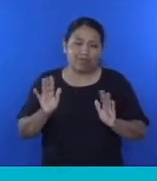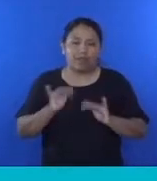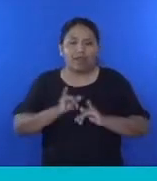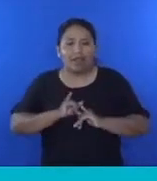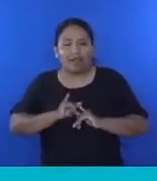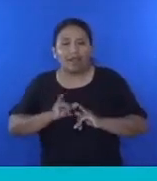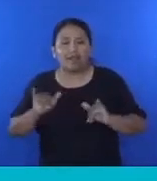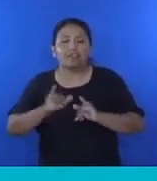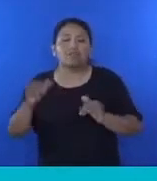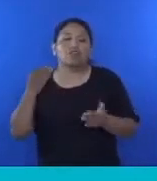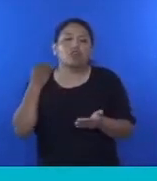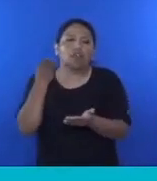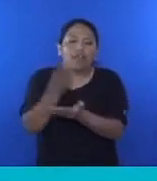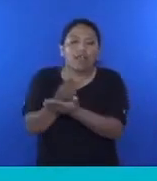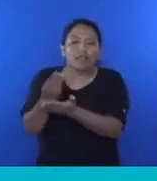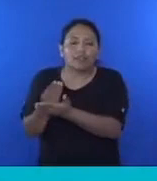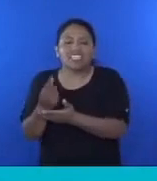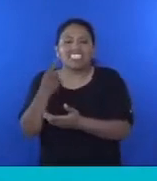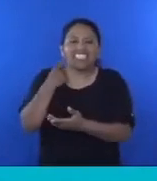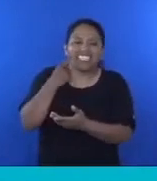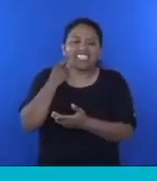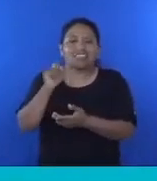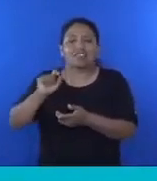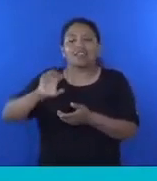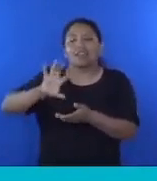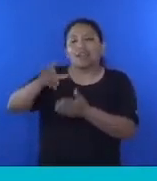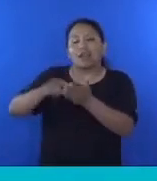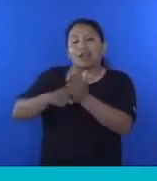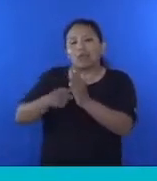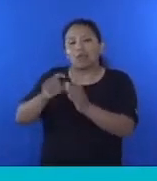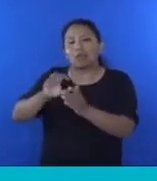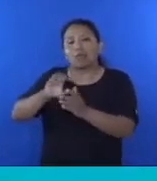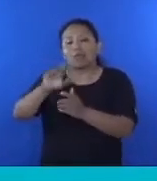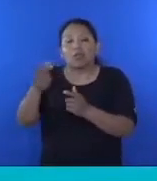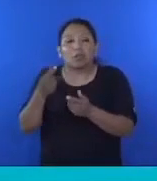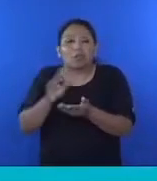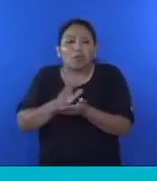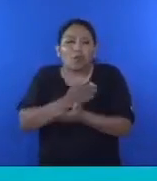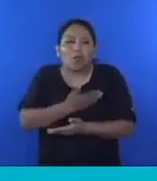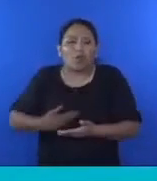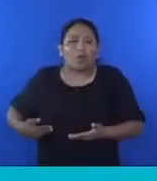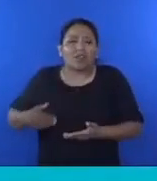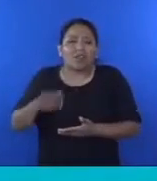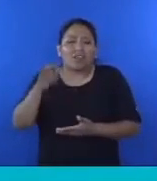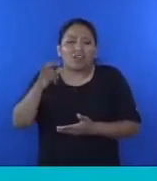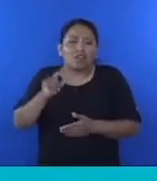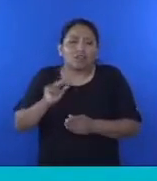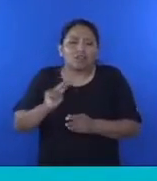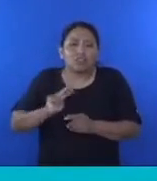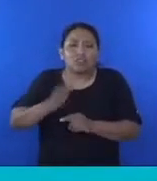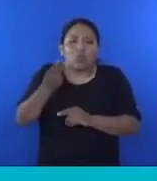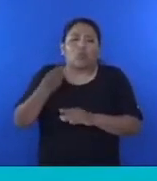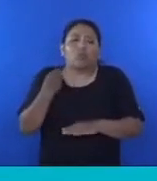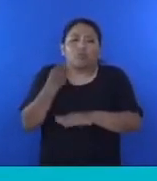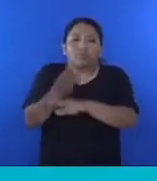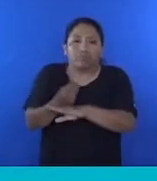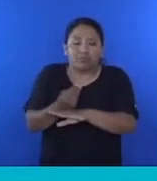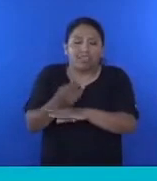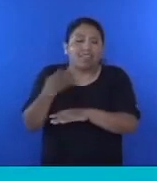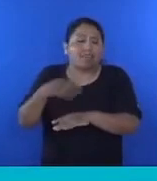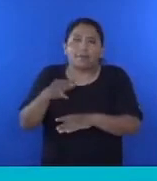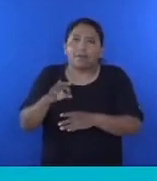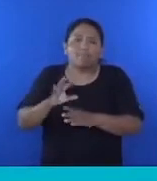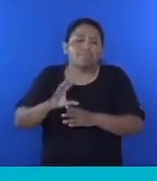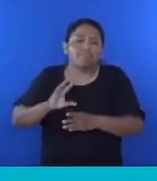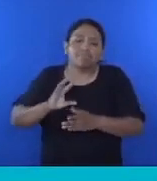lanzamientos de candidaturas por parte de intendentes del conurbano, de un gobernador que recién está empezando su segundo mandato y que lo que tiene que hacer es gobernar la